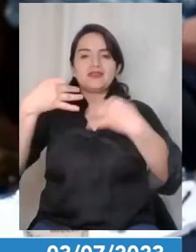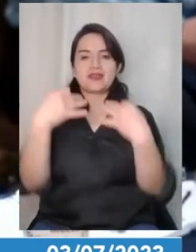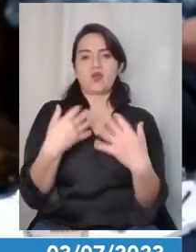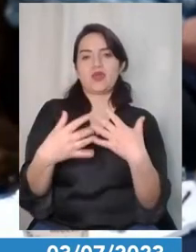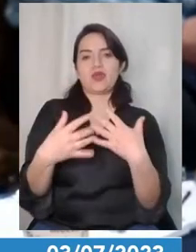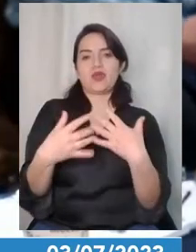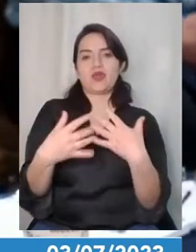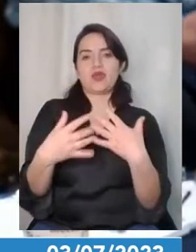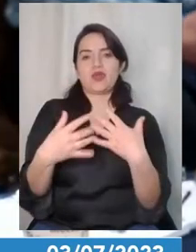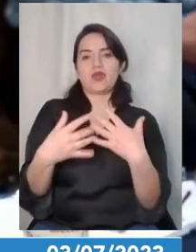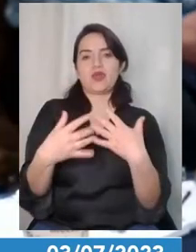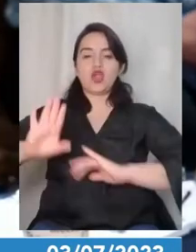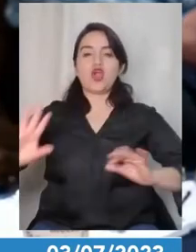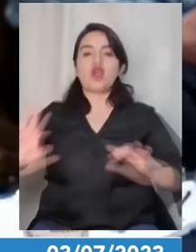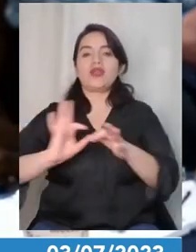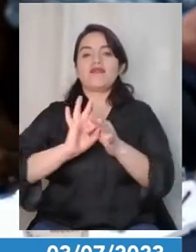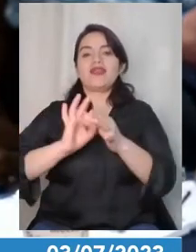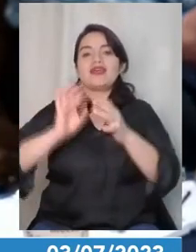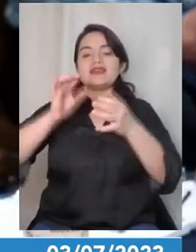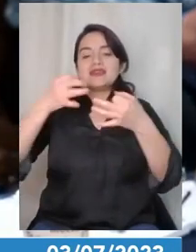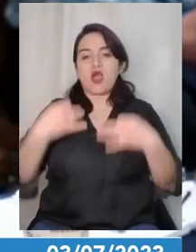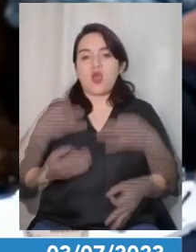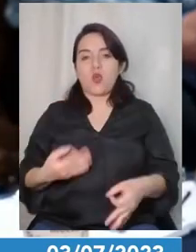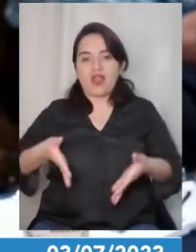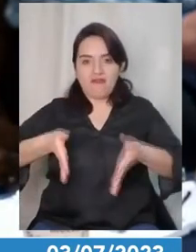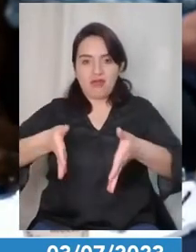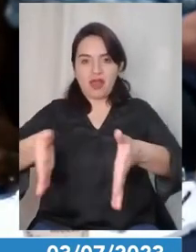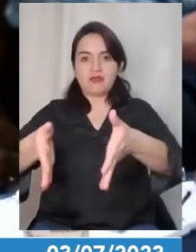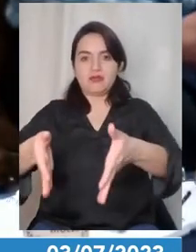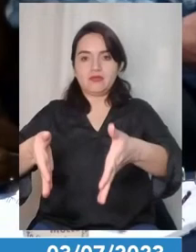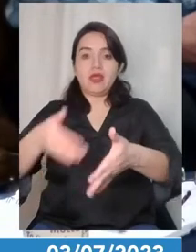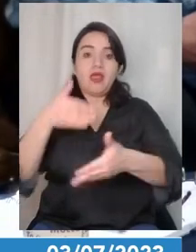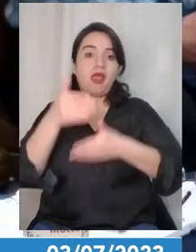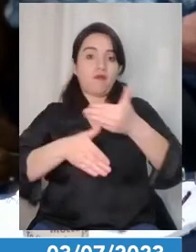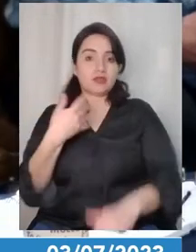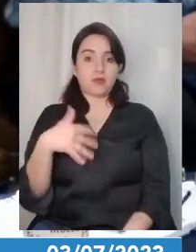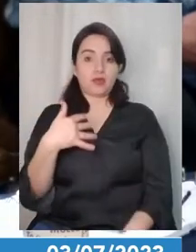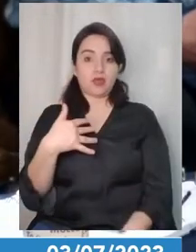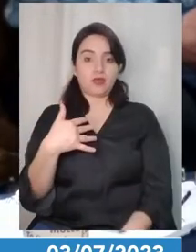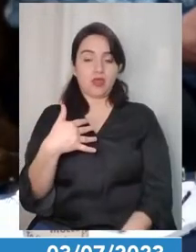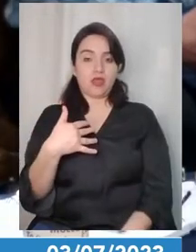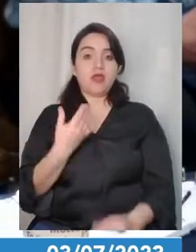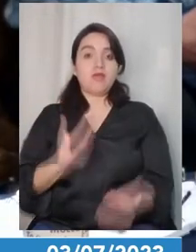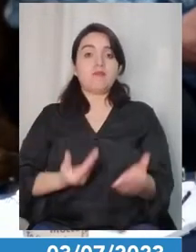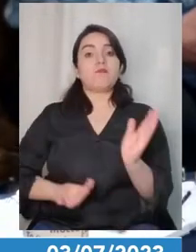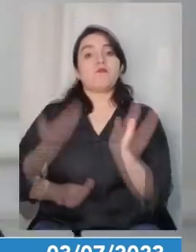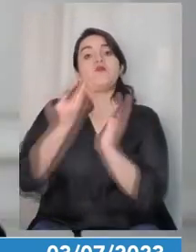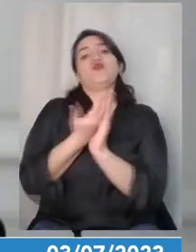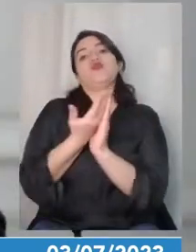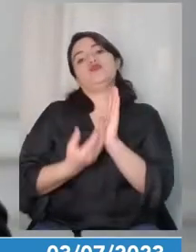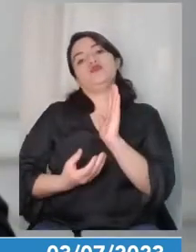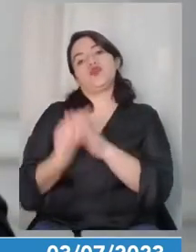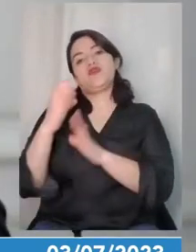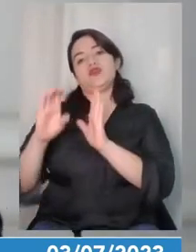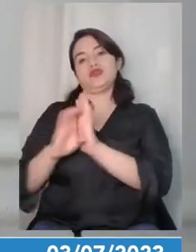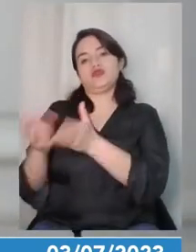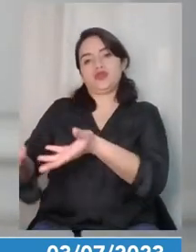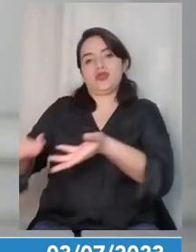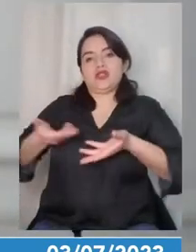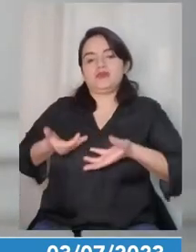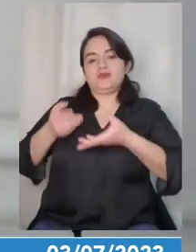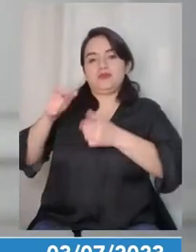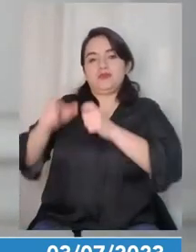avance que igual hay que ir relevando respecto al anteproyecto que recibimos de manos de los expertos y expertas. Muchas gracias, presidente.